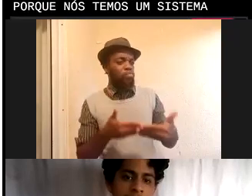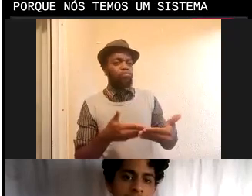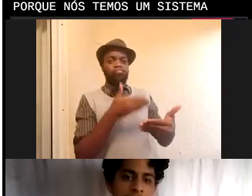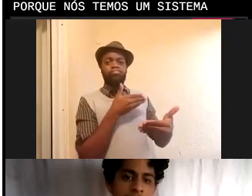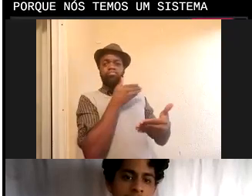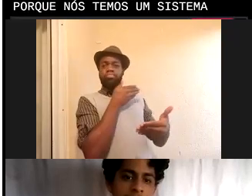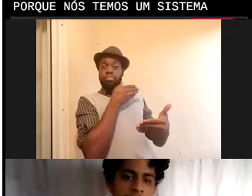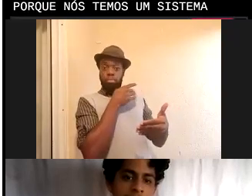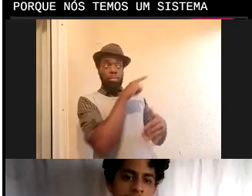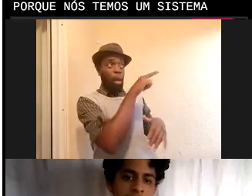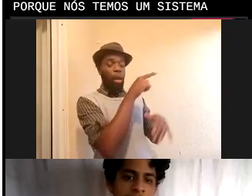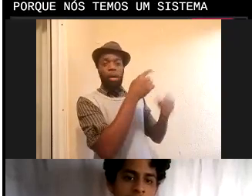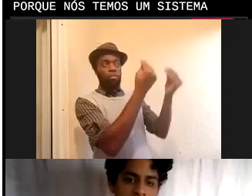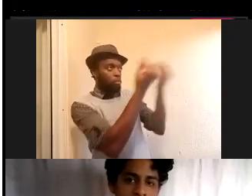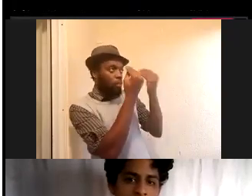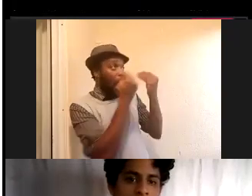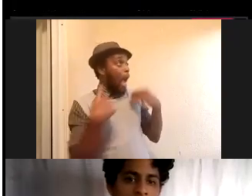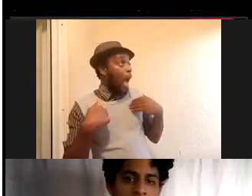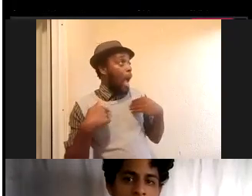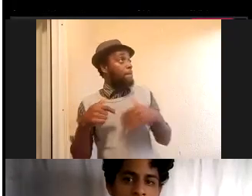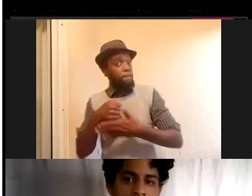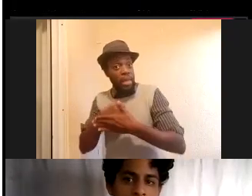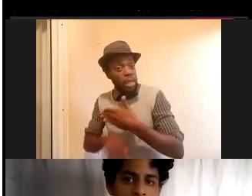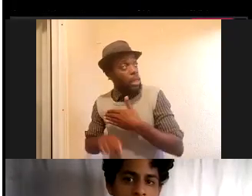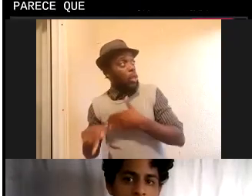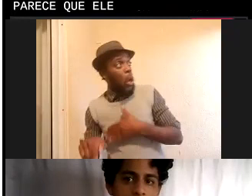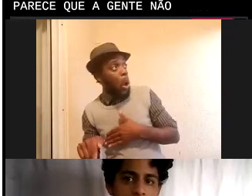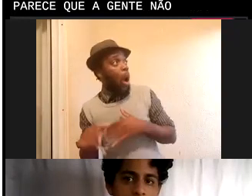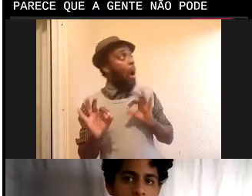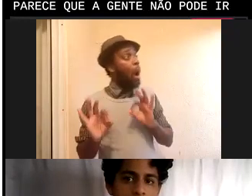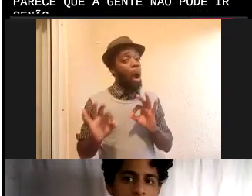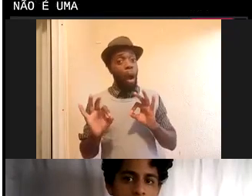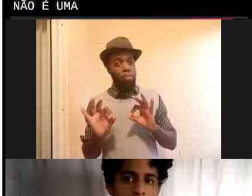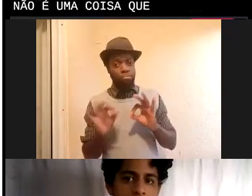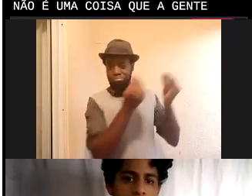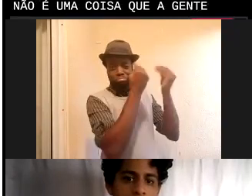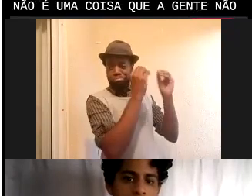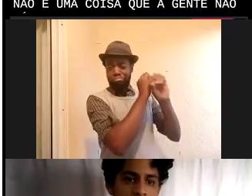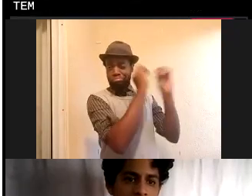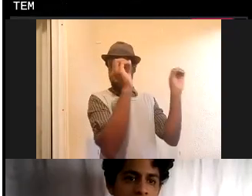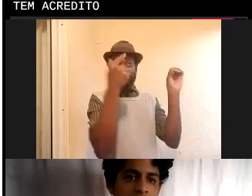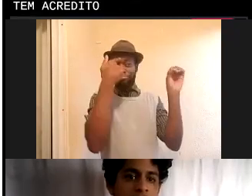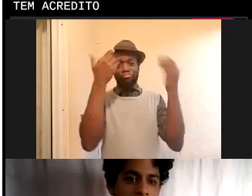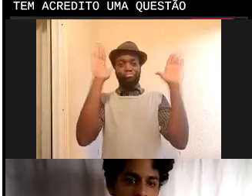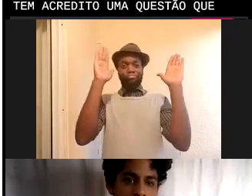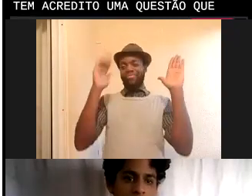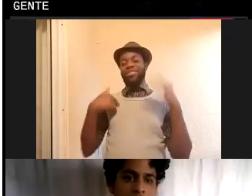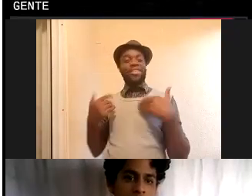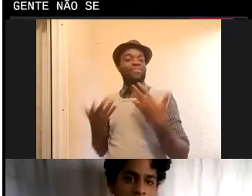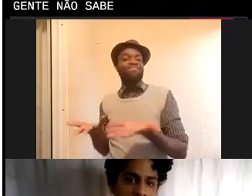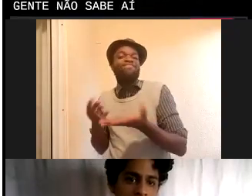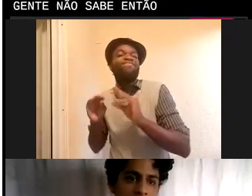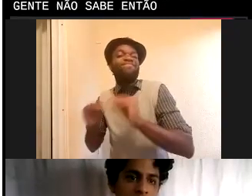enseñado, ¿verdad? Entonces no podemos enseñar algo que no hemos aprendido. Entonces generalmente se aprende